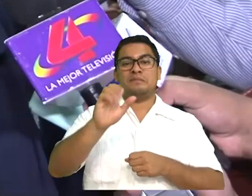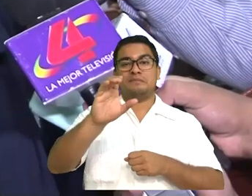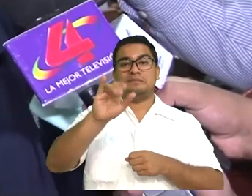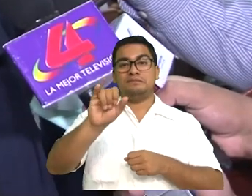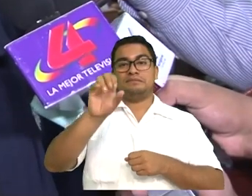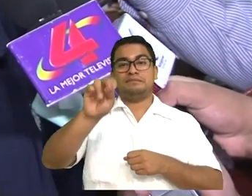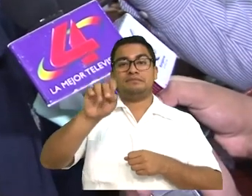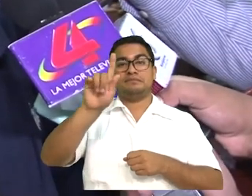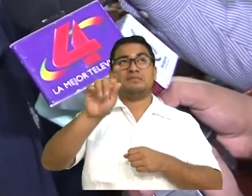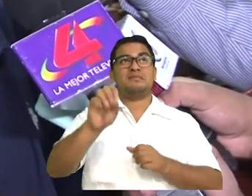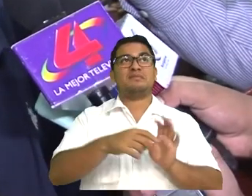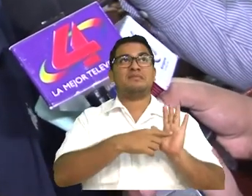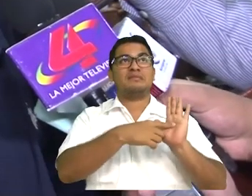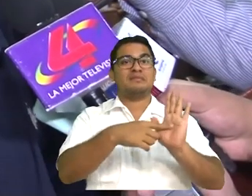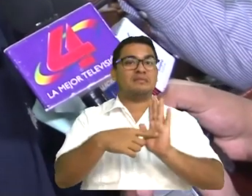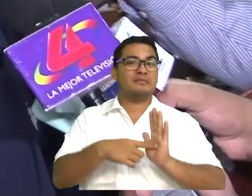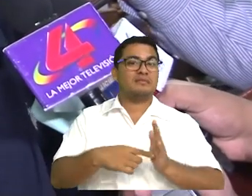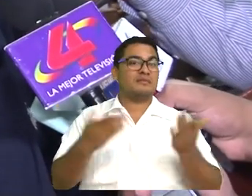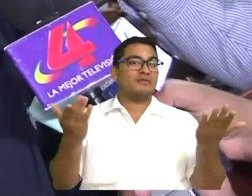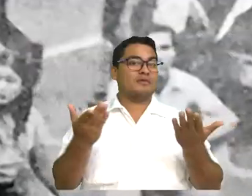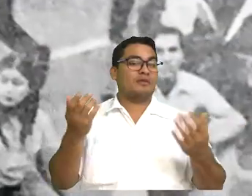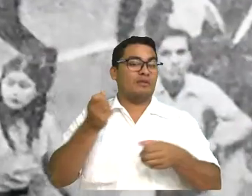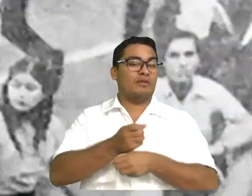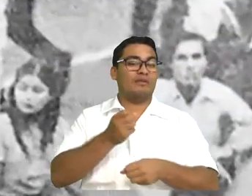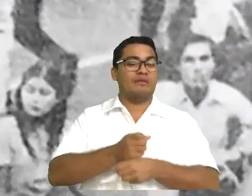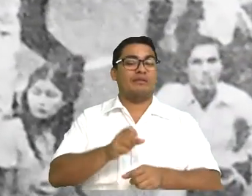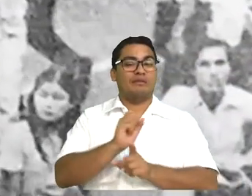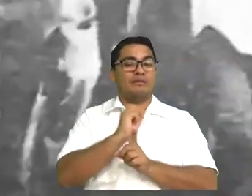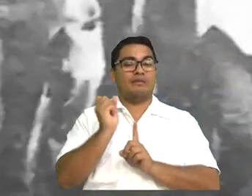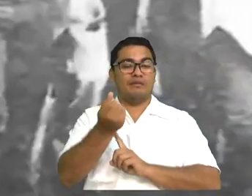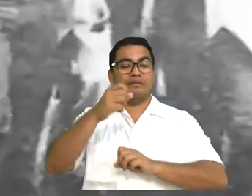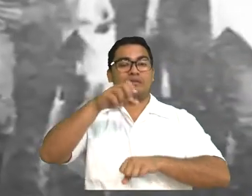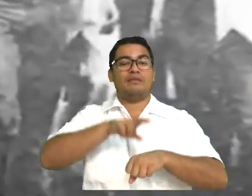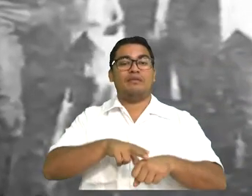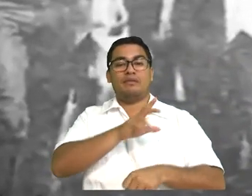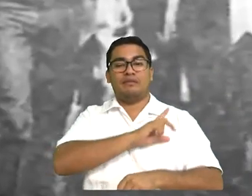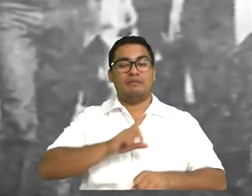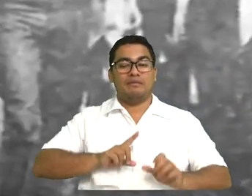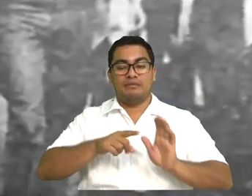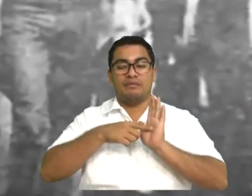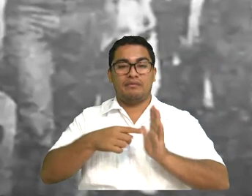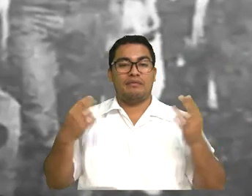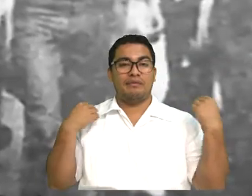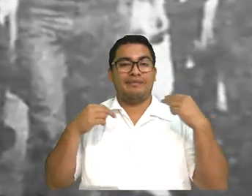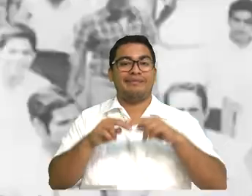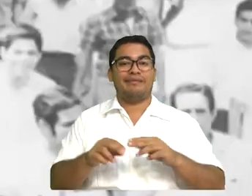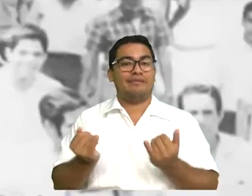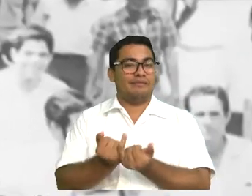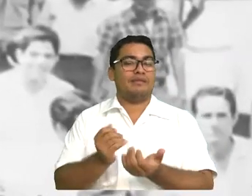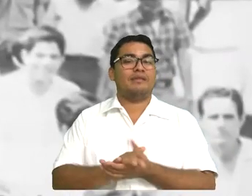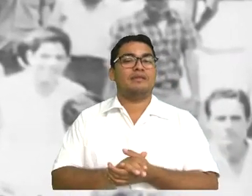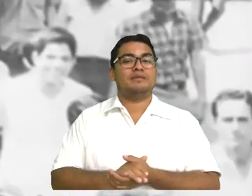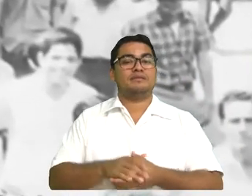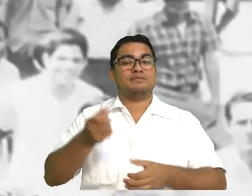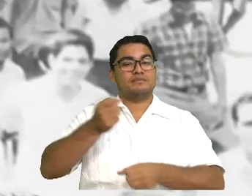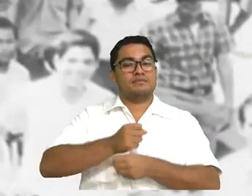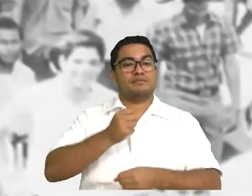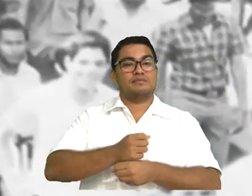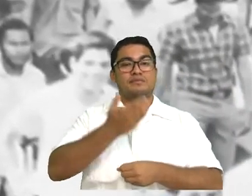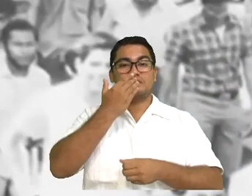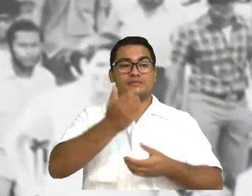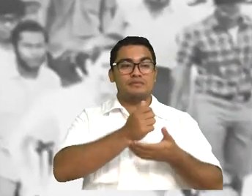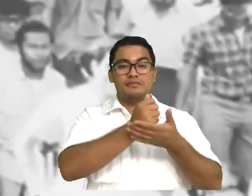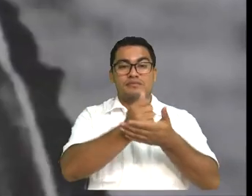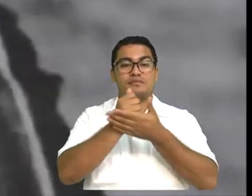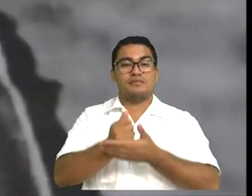a la vez un maestro en el trabajo parlamentario. Fue un inclaudicable luchador por las causas sociales. Es así que se